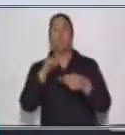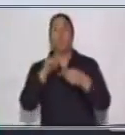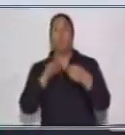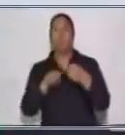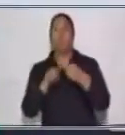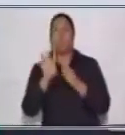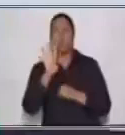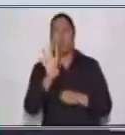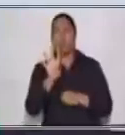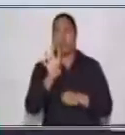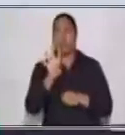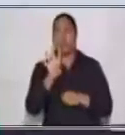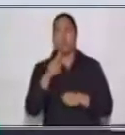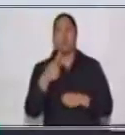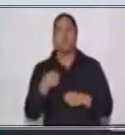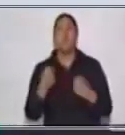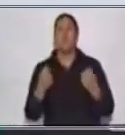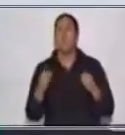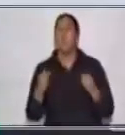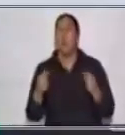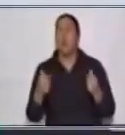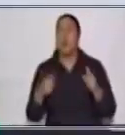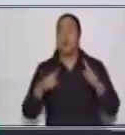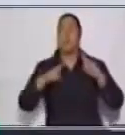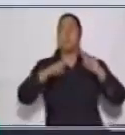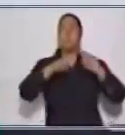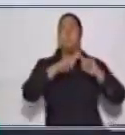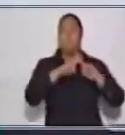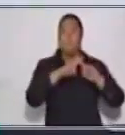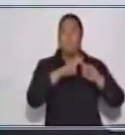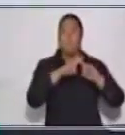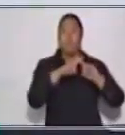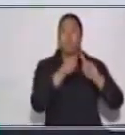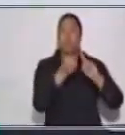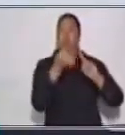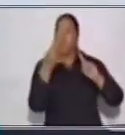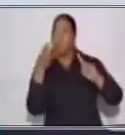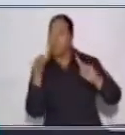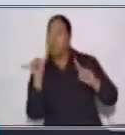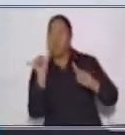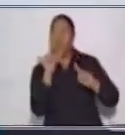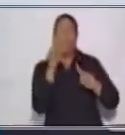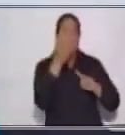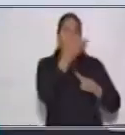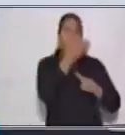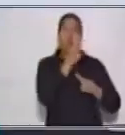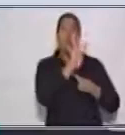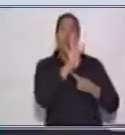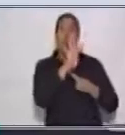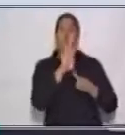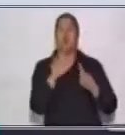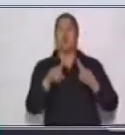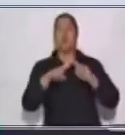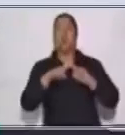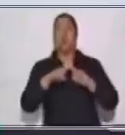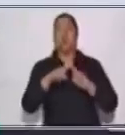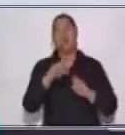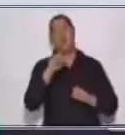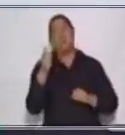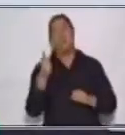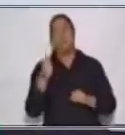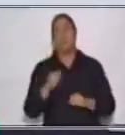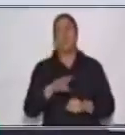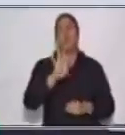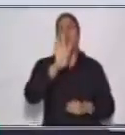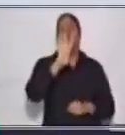4, lo que hago es multiplicar por el recíproco de 4, y ese es un cuarto. Entonces 4 por 1 me